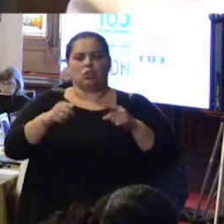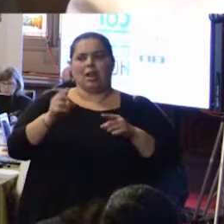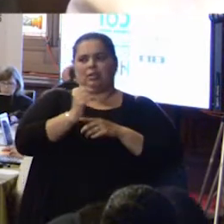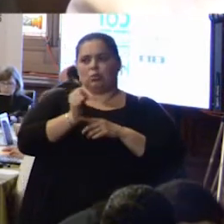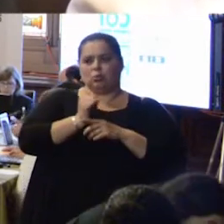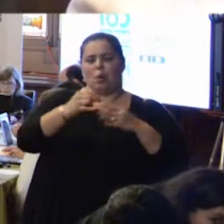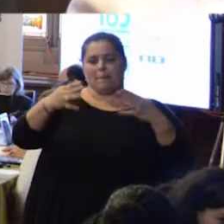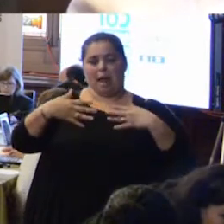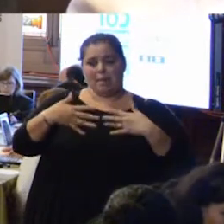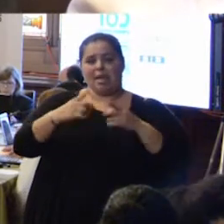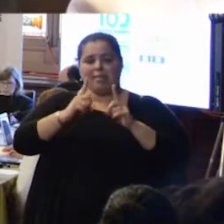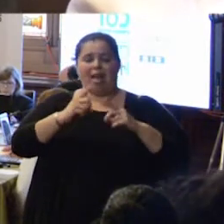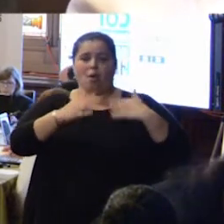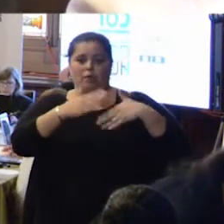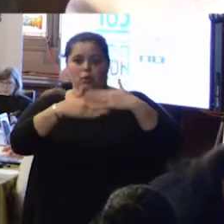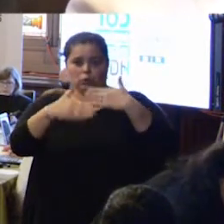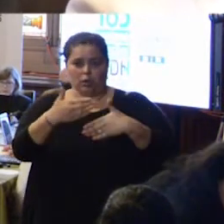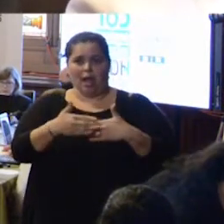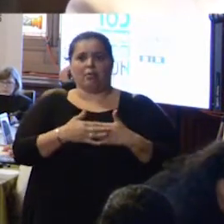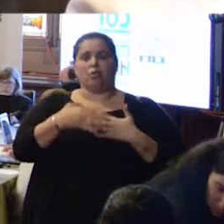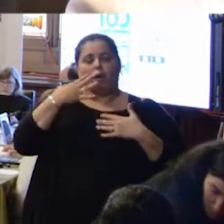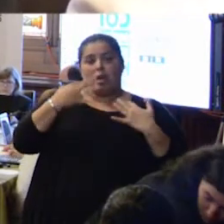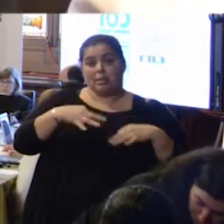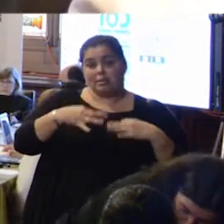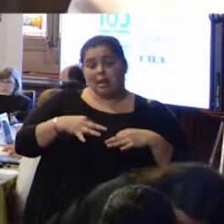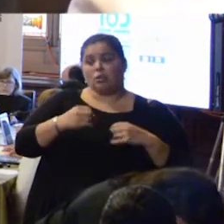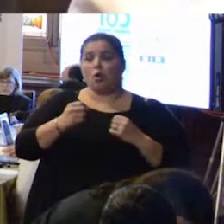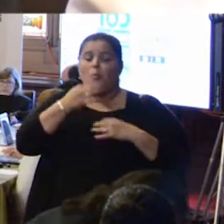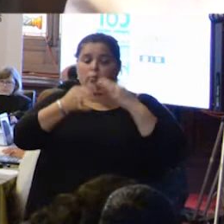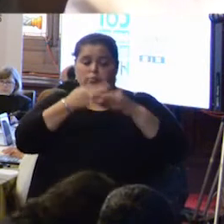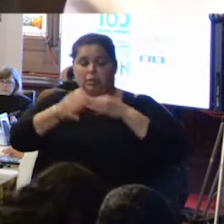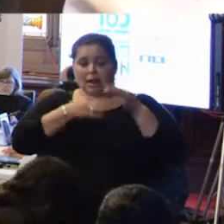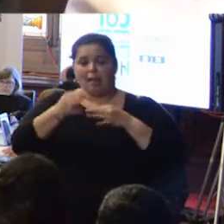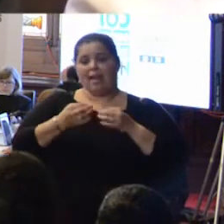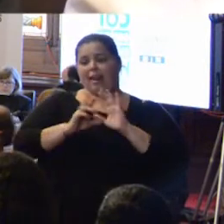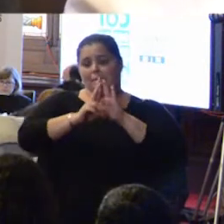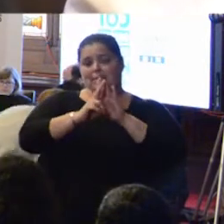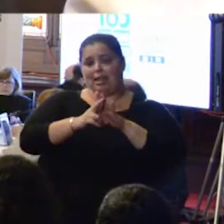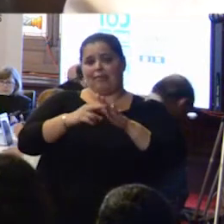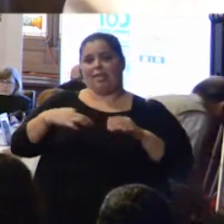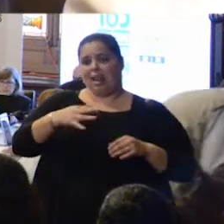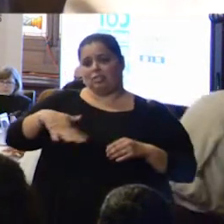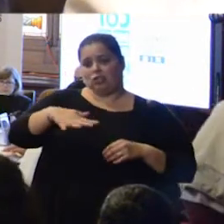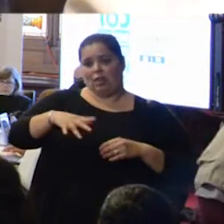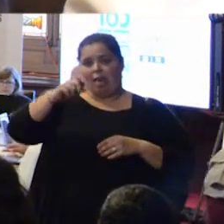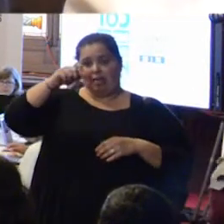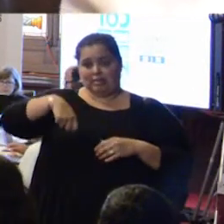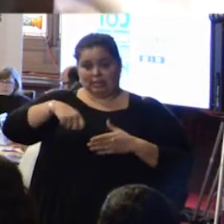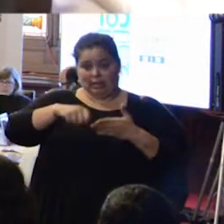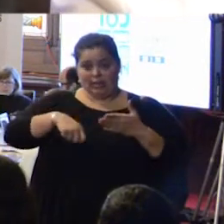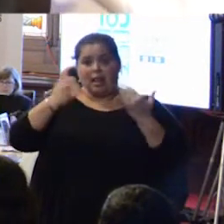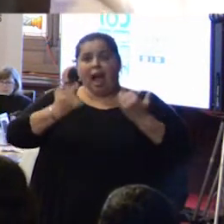evolucionando. Es cierto, como relata la representante de la sociedad civil, que ha habido una reciente regulación en materia de